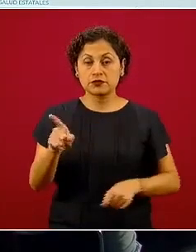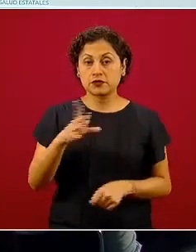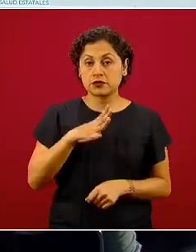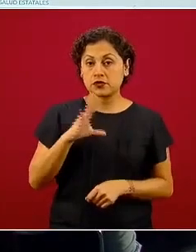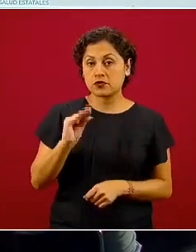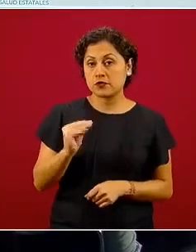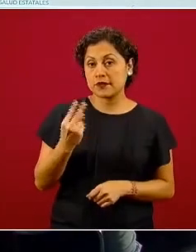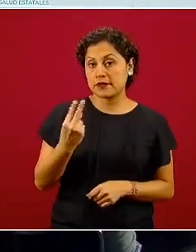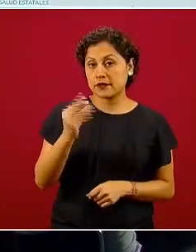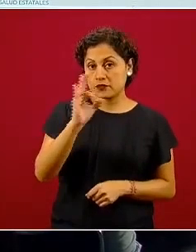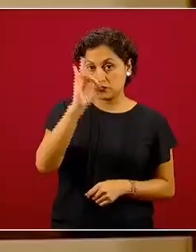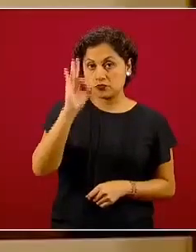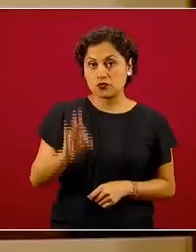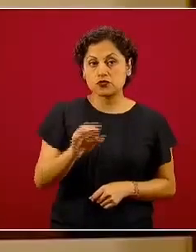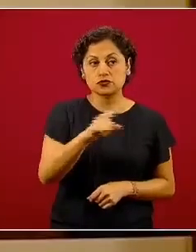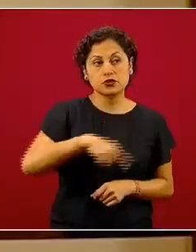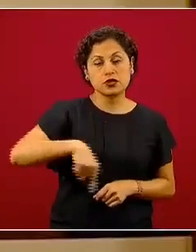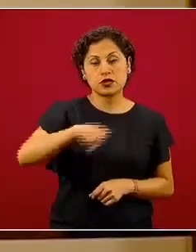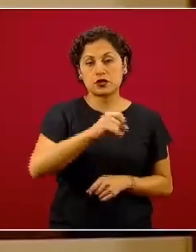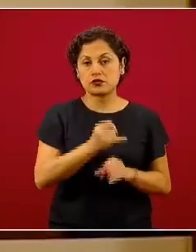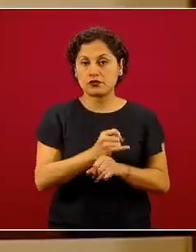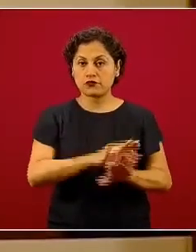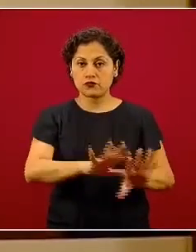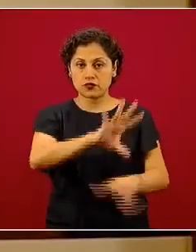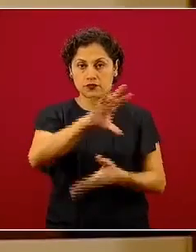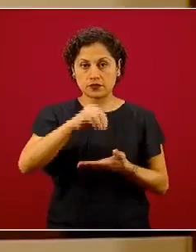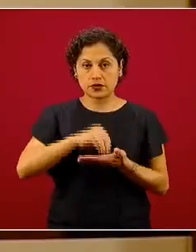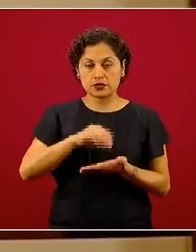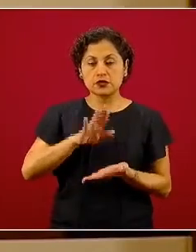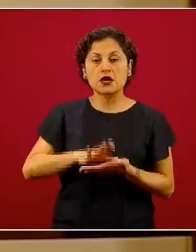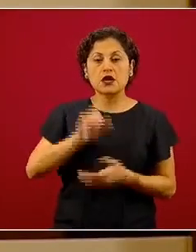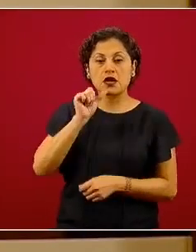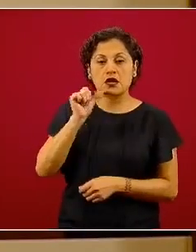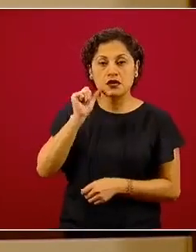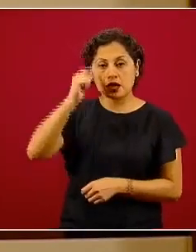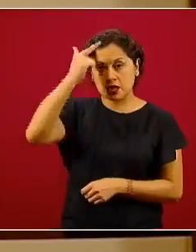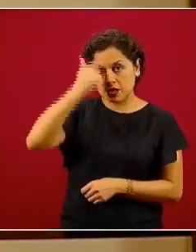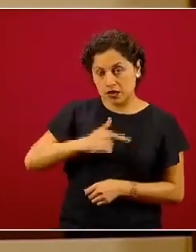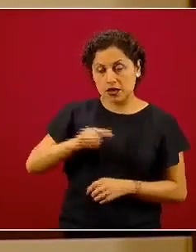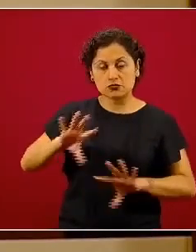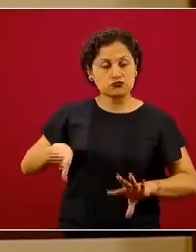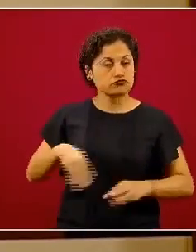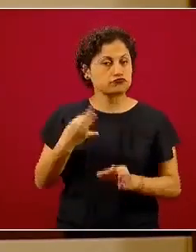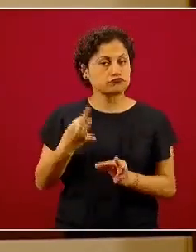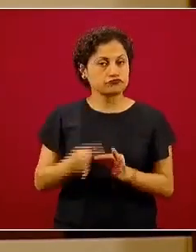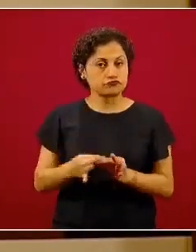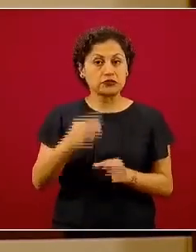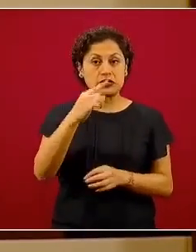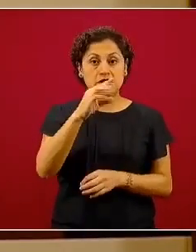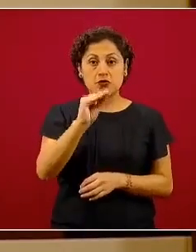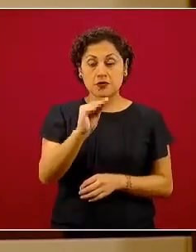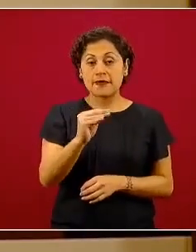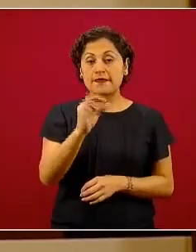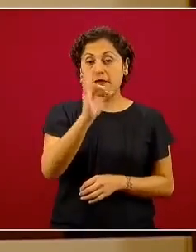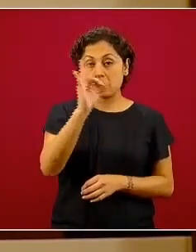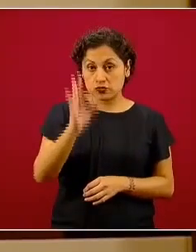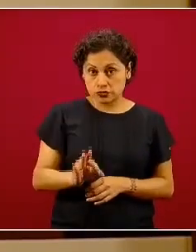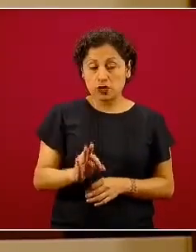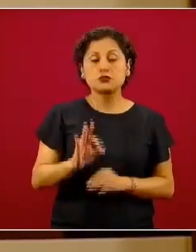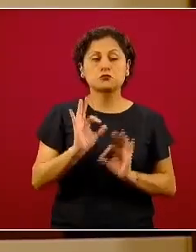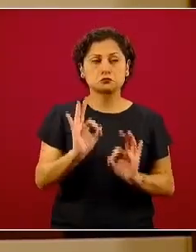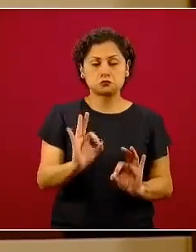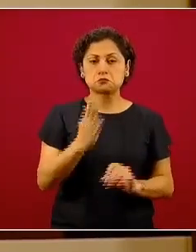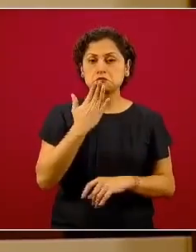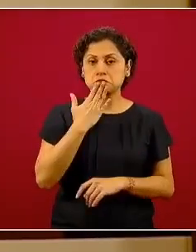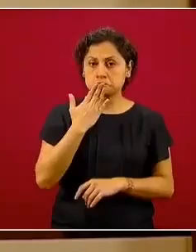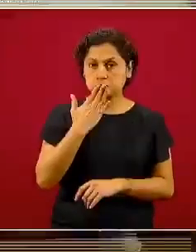92% fue la tasa de notificación en el corte de ayer a la medianoche, es una tasa todavía por encima del 90%, nos trae buena